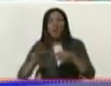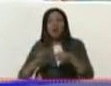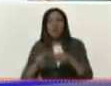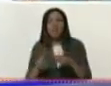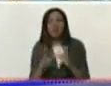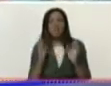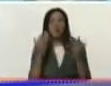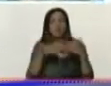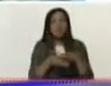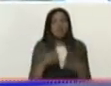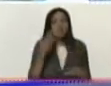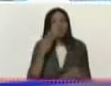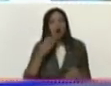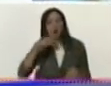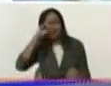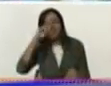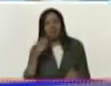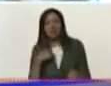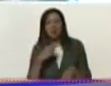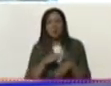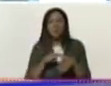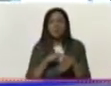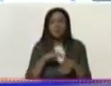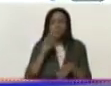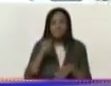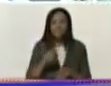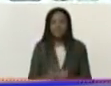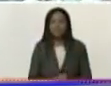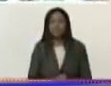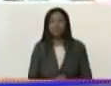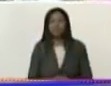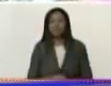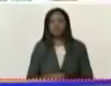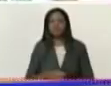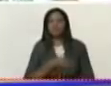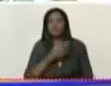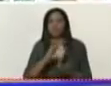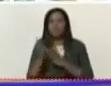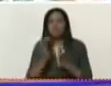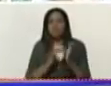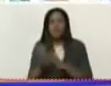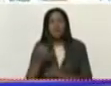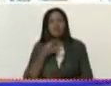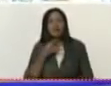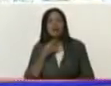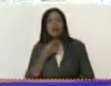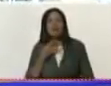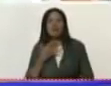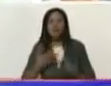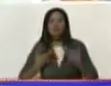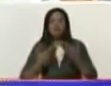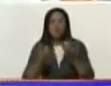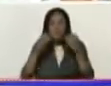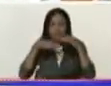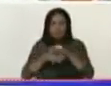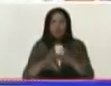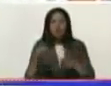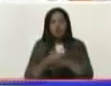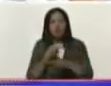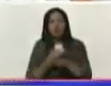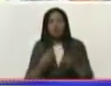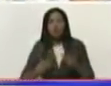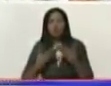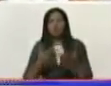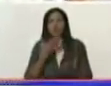los padres. De verdad que es una bendición. Yo como ministra también del Señor, cristiana evangélica, yo bendigo a este gobierno, le bendigo a usted y le doy